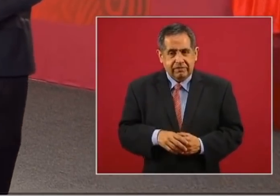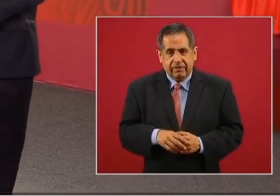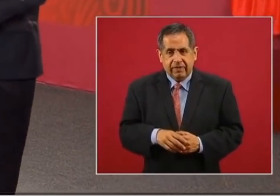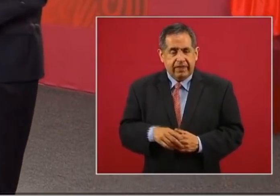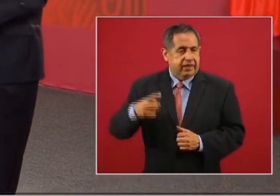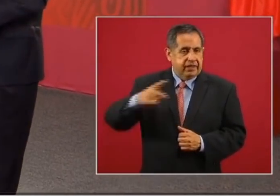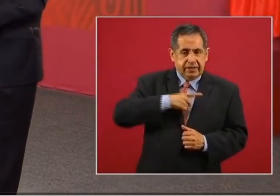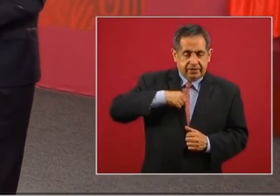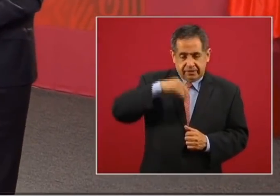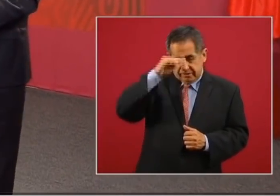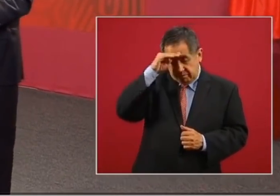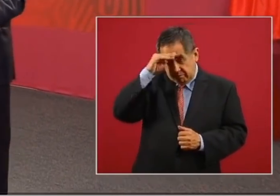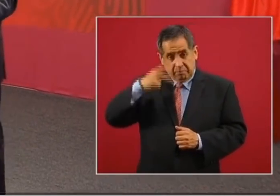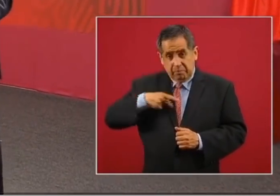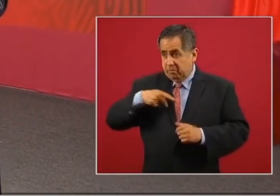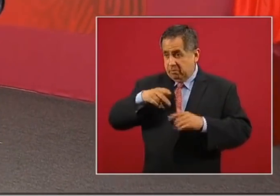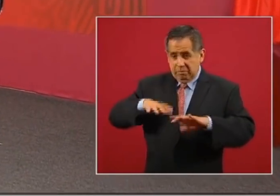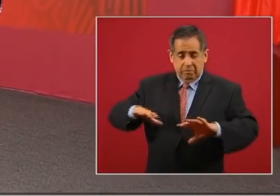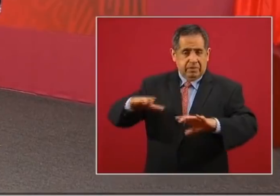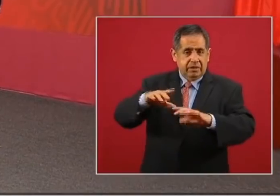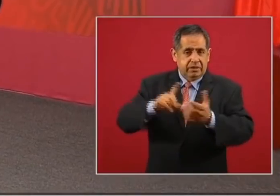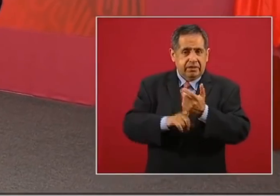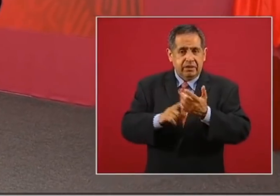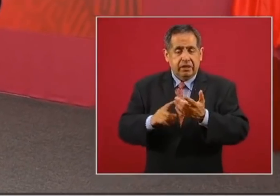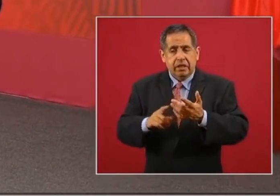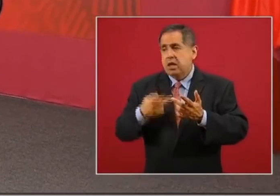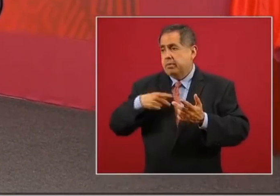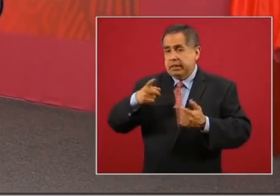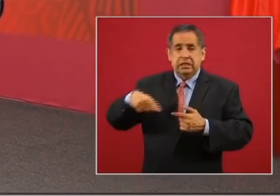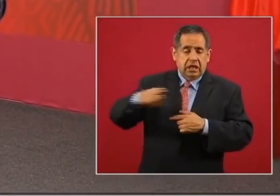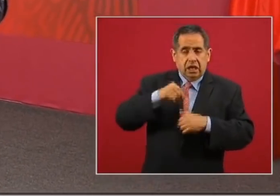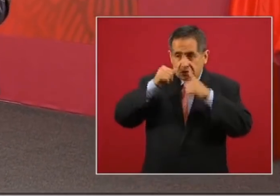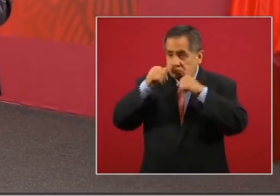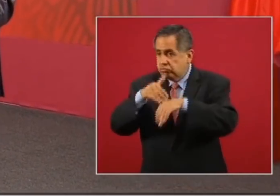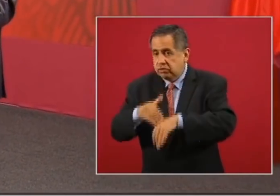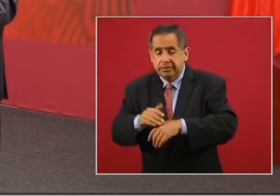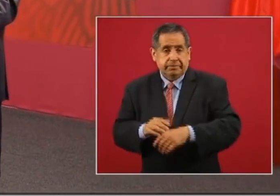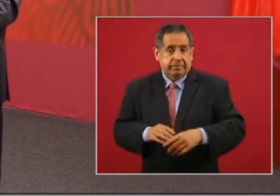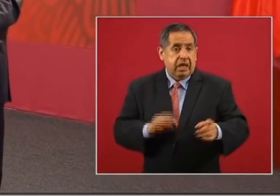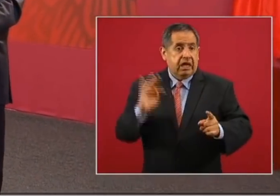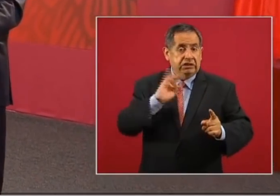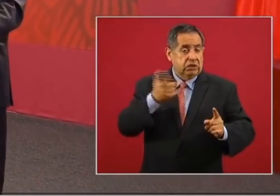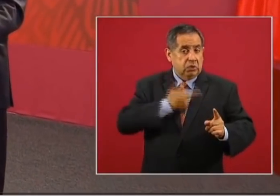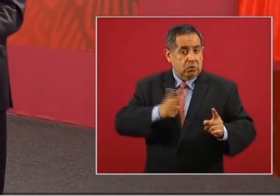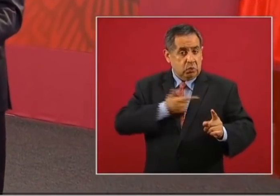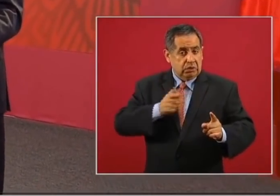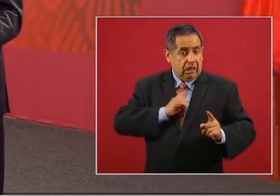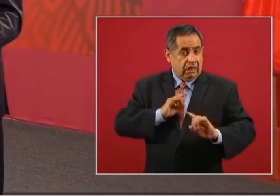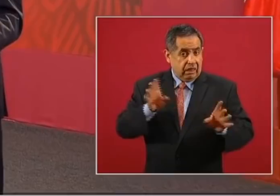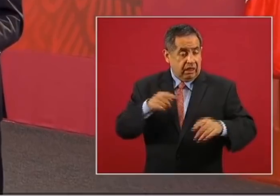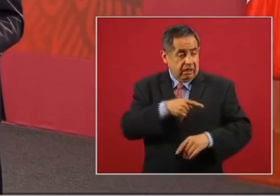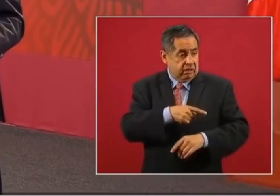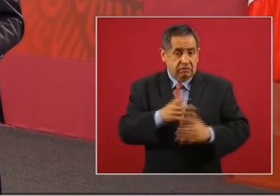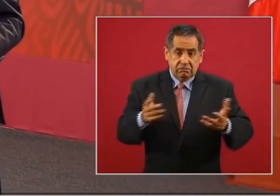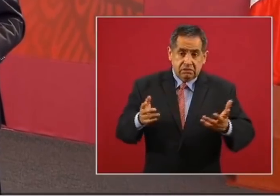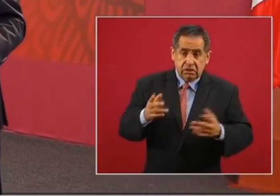hacerle caso a la gente, hay que hacerle caso al pueblo. Y si no les gusta a ellos, porque